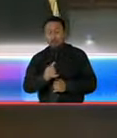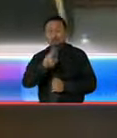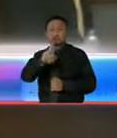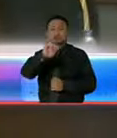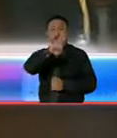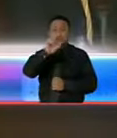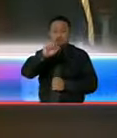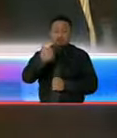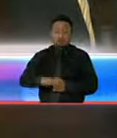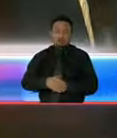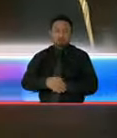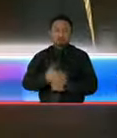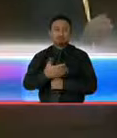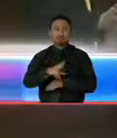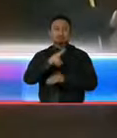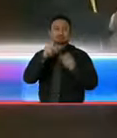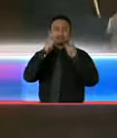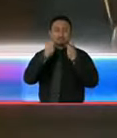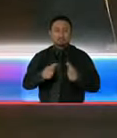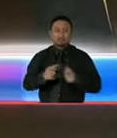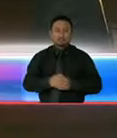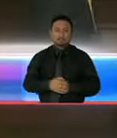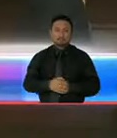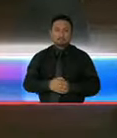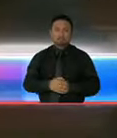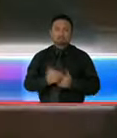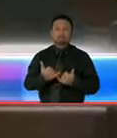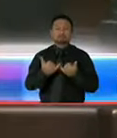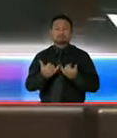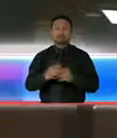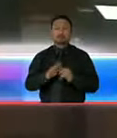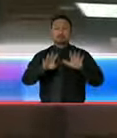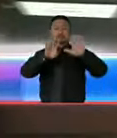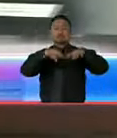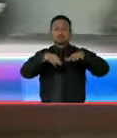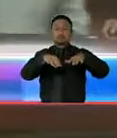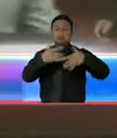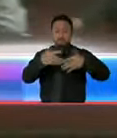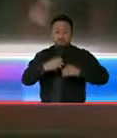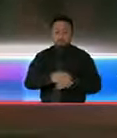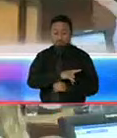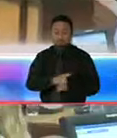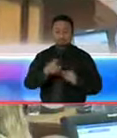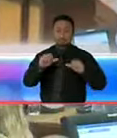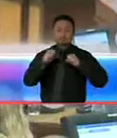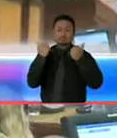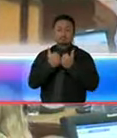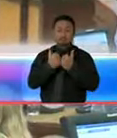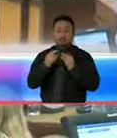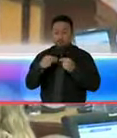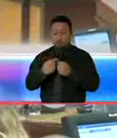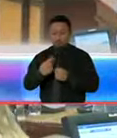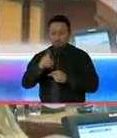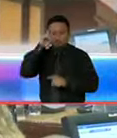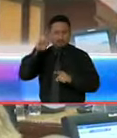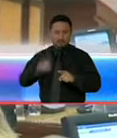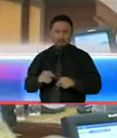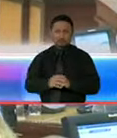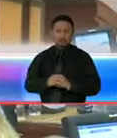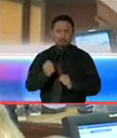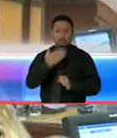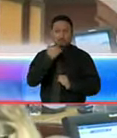como superintendente. Esta decisión de posesionar a Rivera tras 9 meses de haber sido designado causó malestar en el sector de oposición, que prefirió abandonar